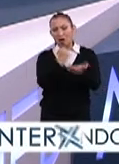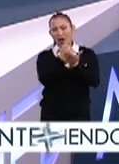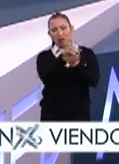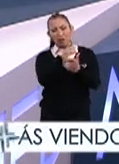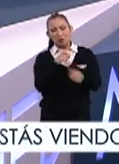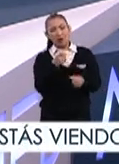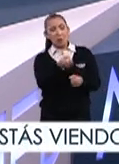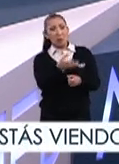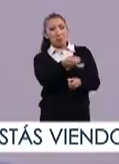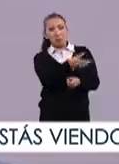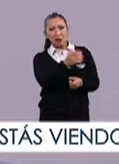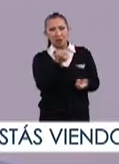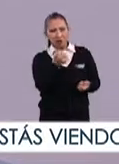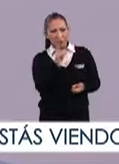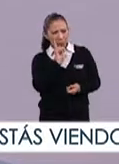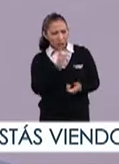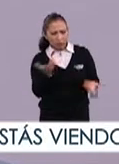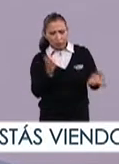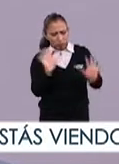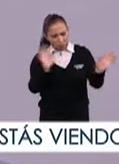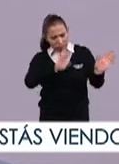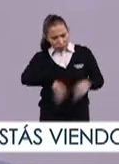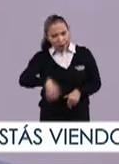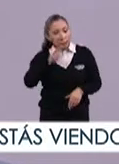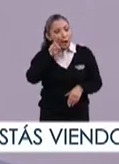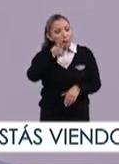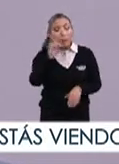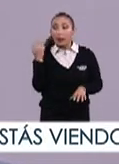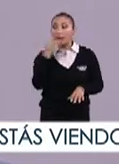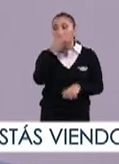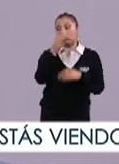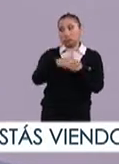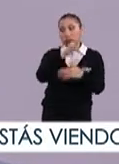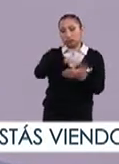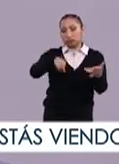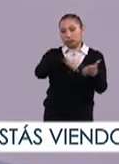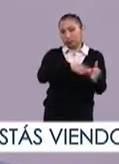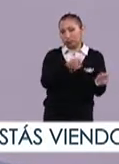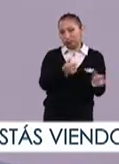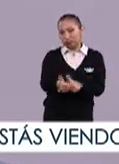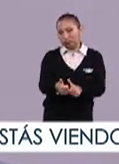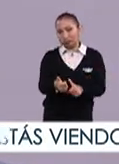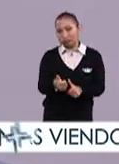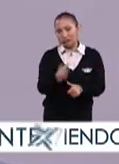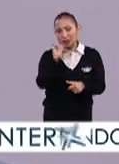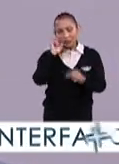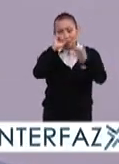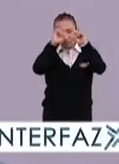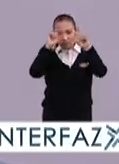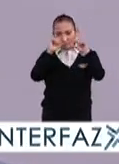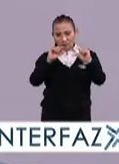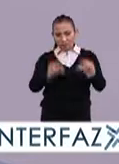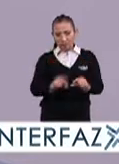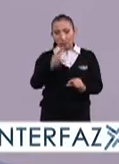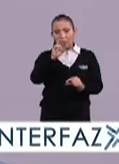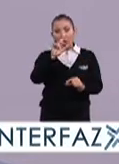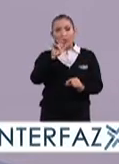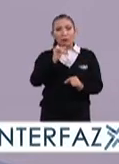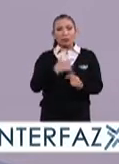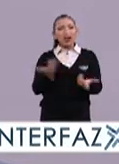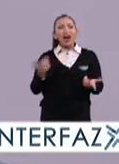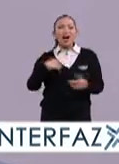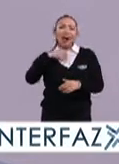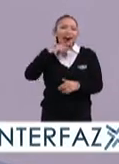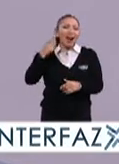a las mujeres propiamente, y se trata de identificarlas para que poderlas visibilizar en un violentómetro y que ellas puedan saber cuándo están